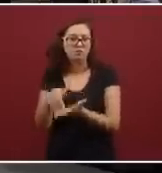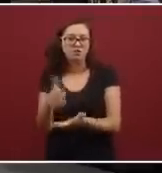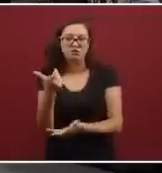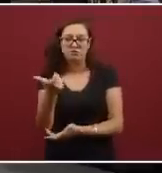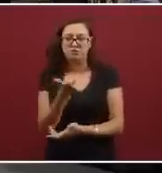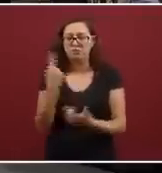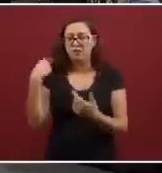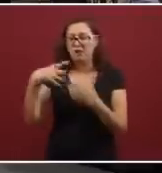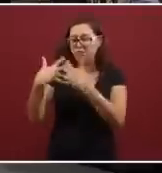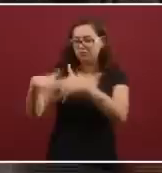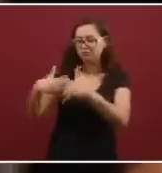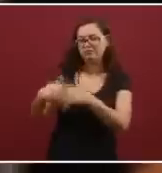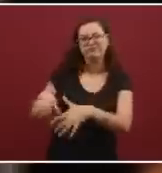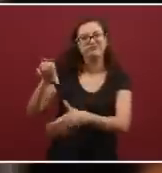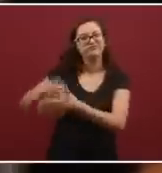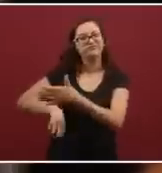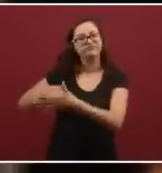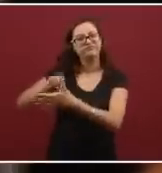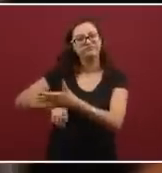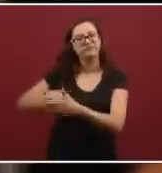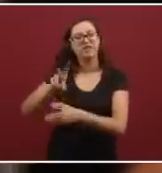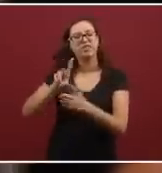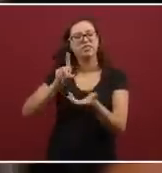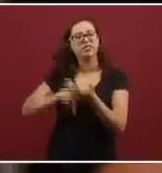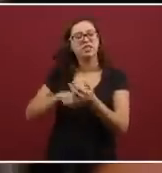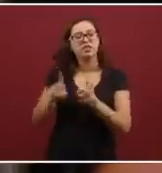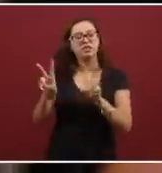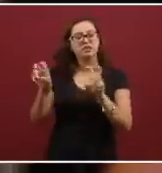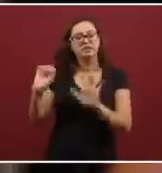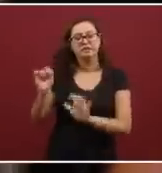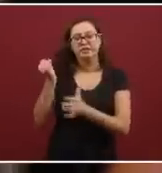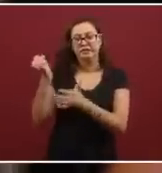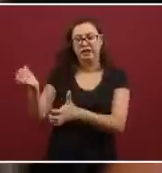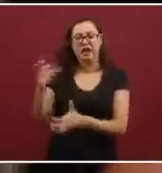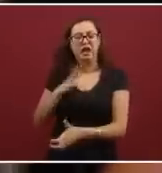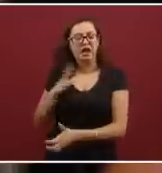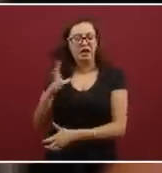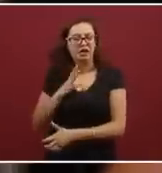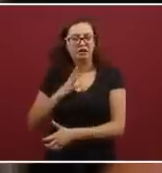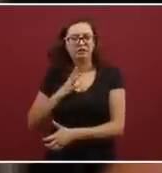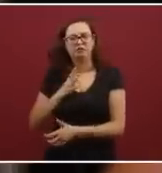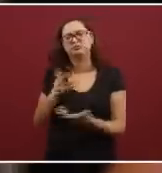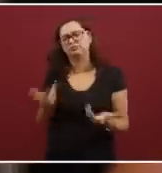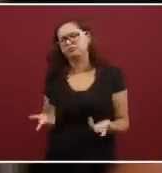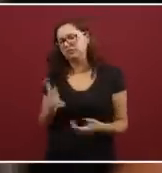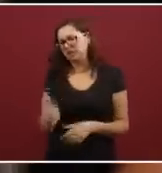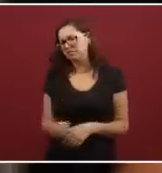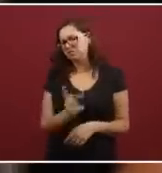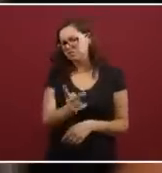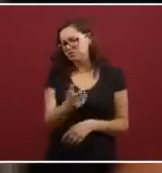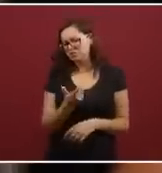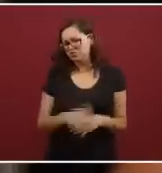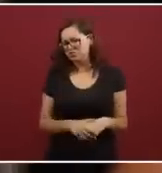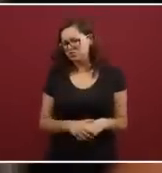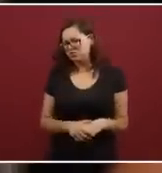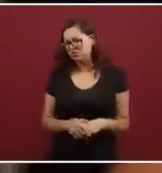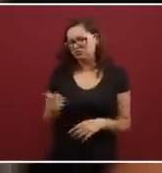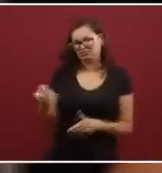maquinaria. Hay recursos federales involucrados en esa transacción. Entonces la pregunta es si va usted